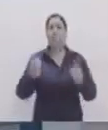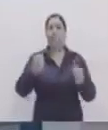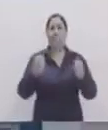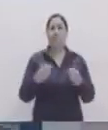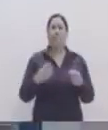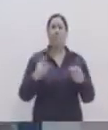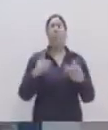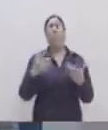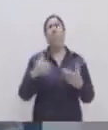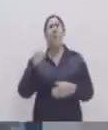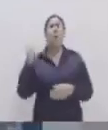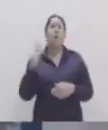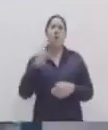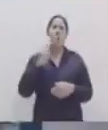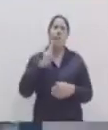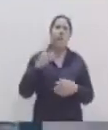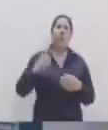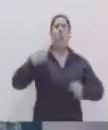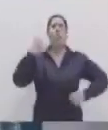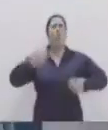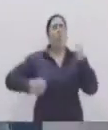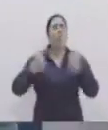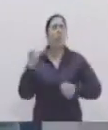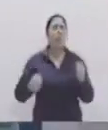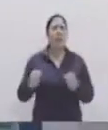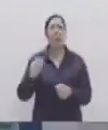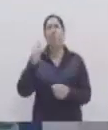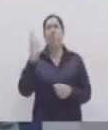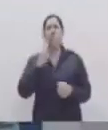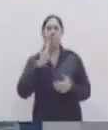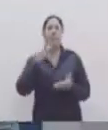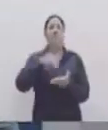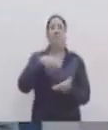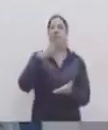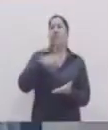ocurrirían? Correr, saltar. Correr.